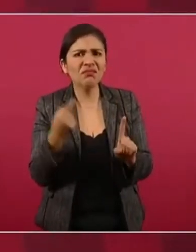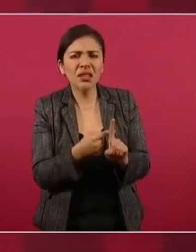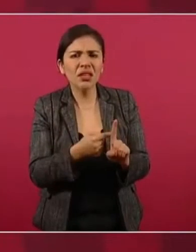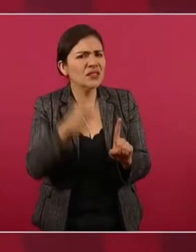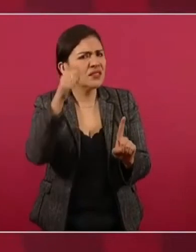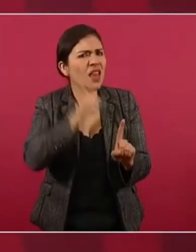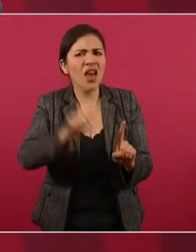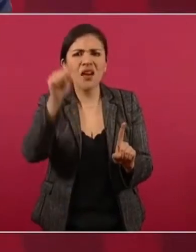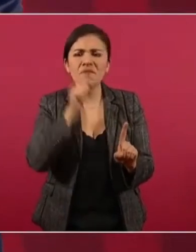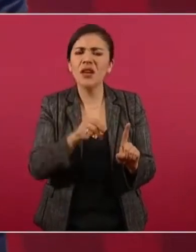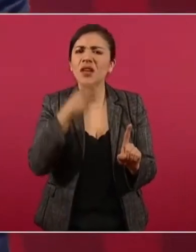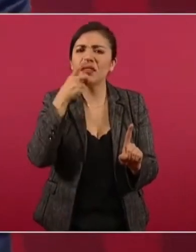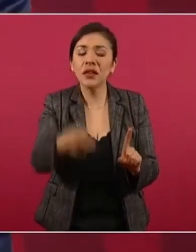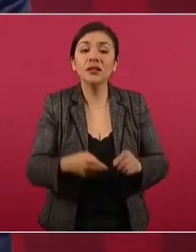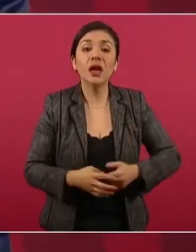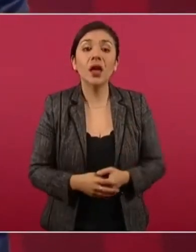menciona